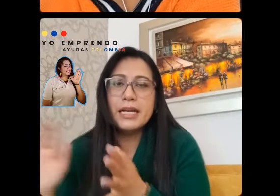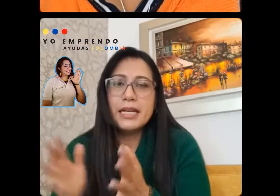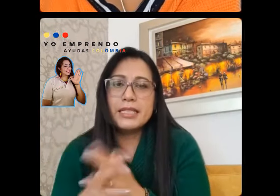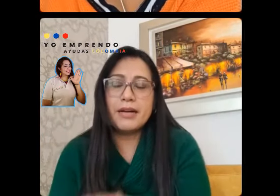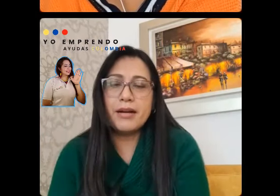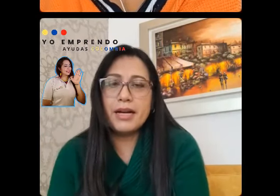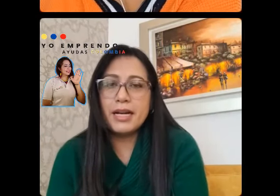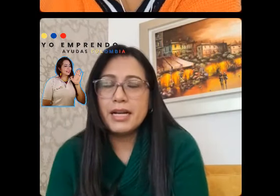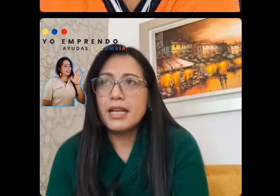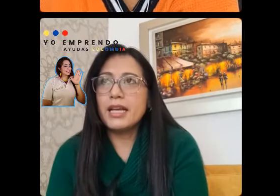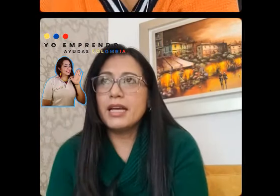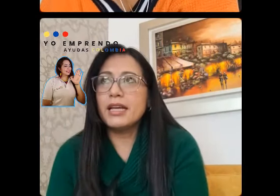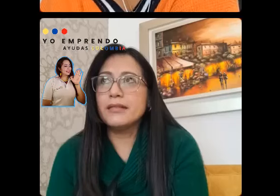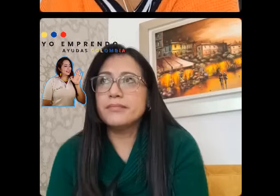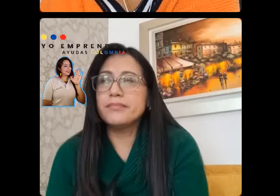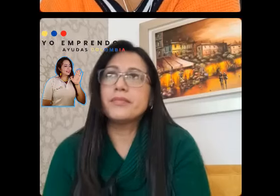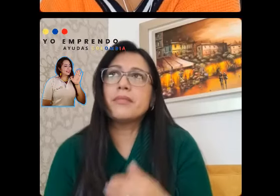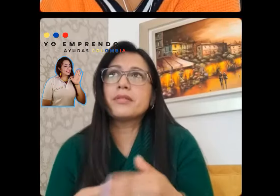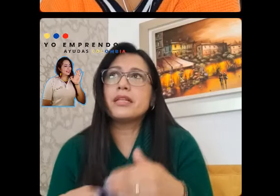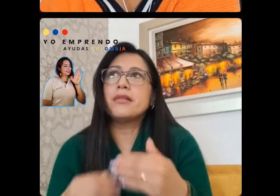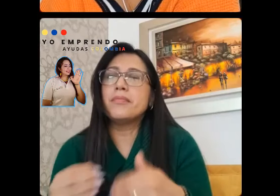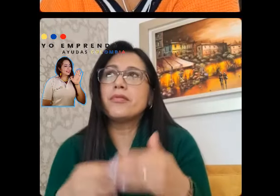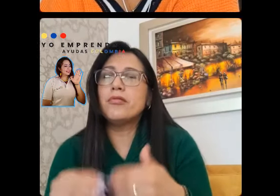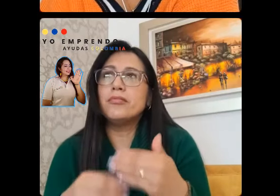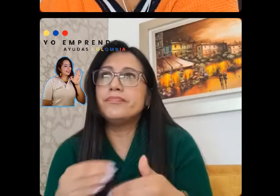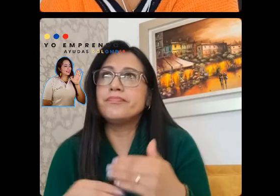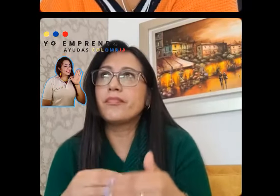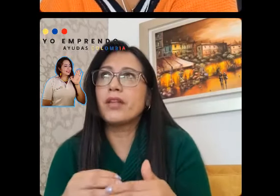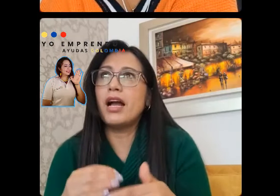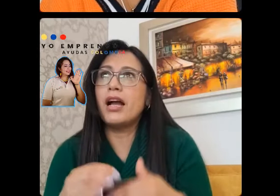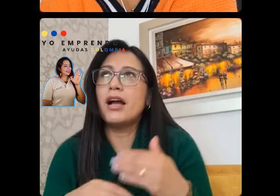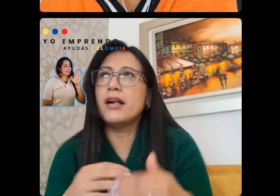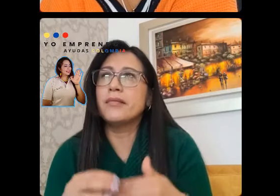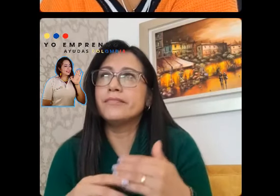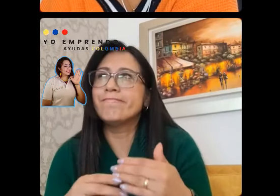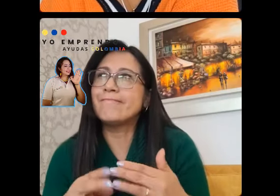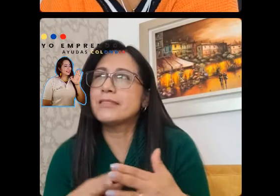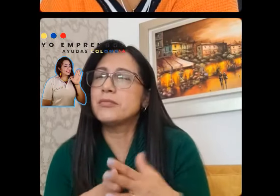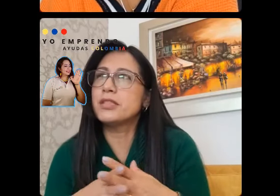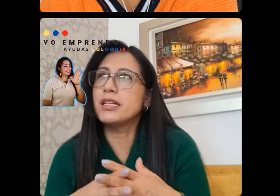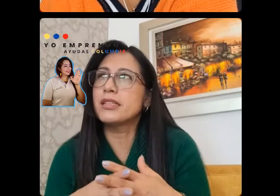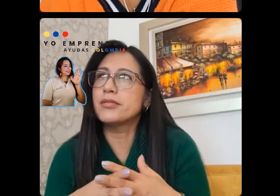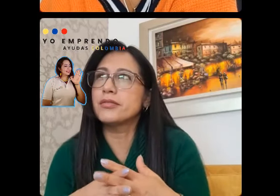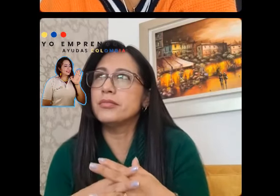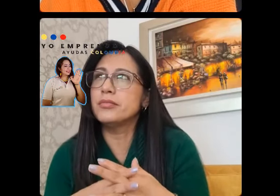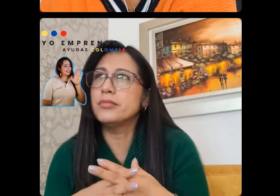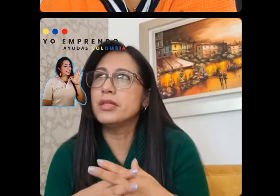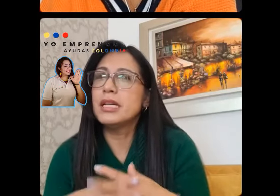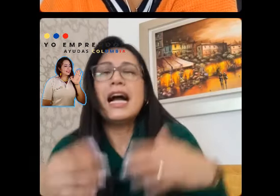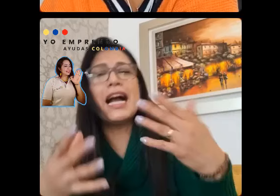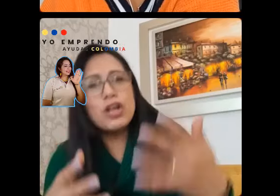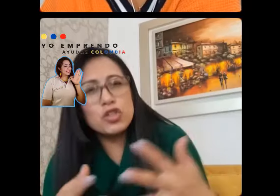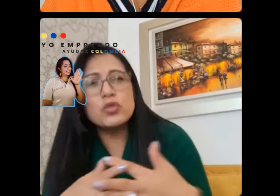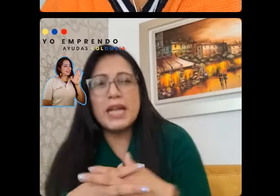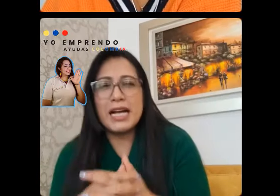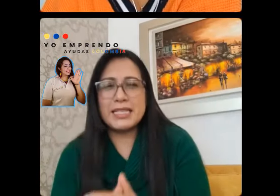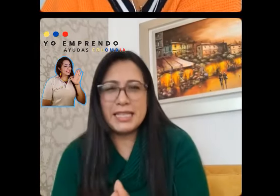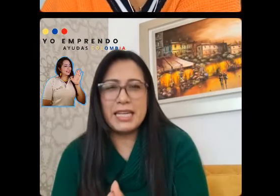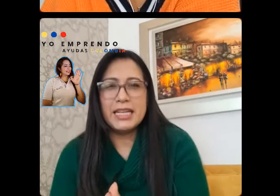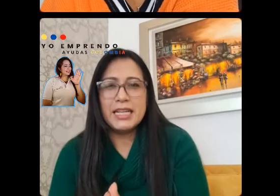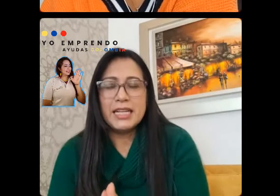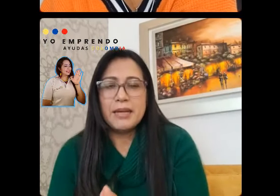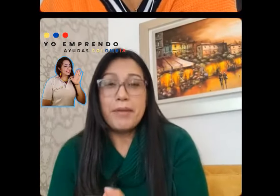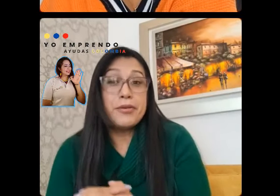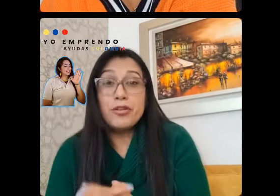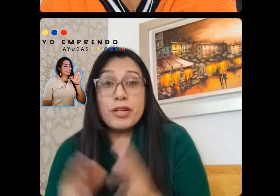gente Pues estaba eh Digamos que ya un poco a Cómo se le dice est acostumbrada acostumbrada